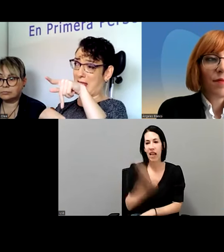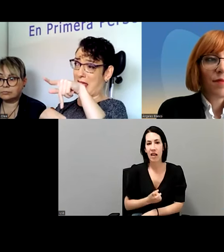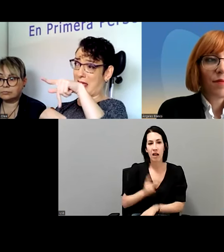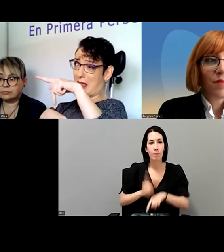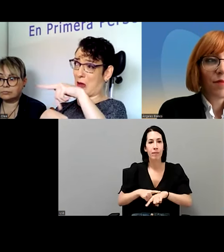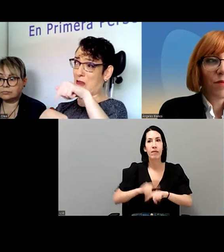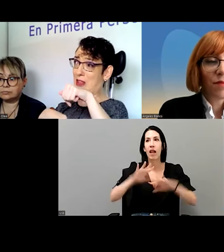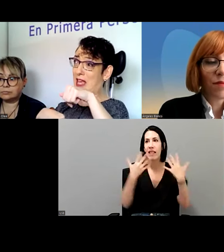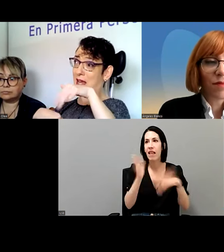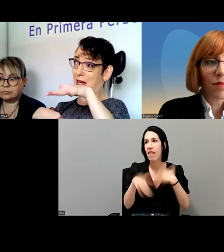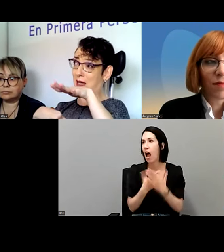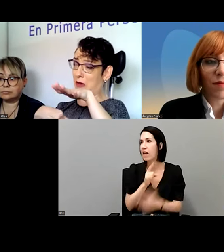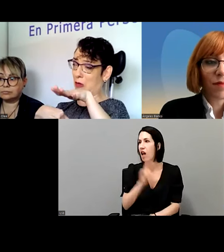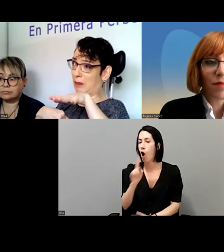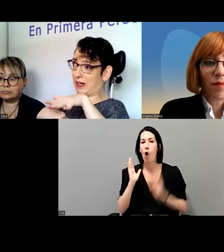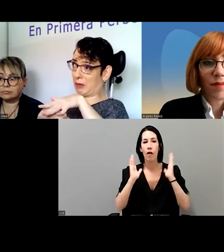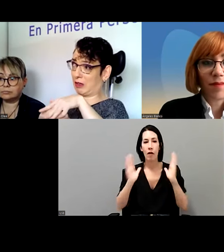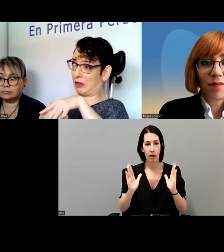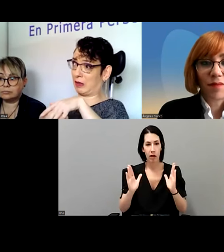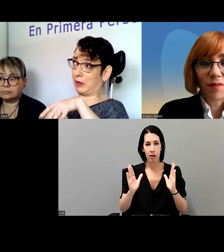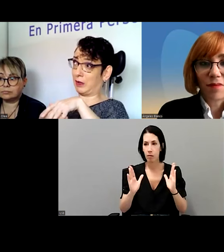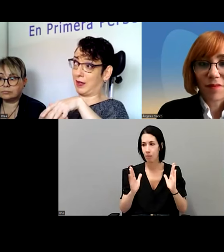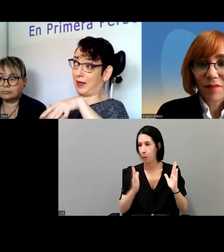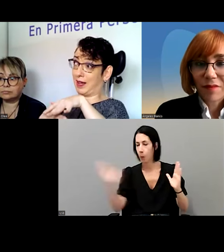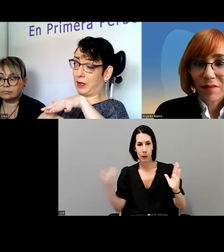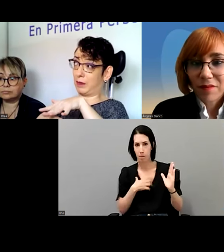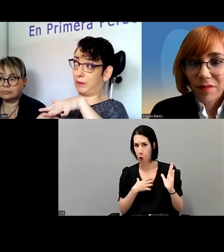de 10 a 11 y no viene más.